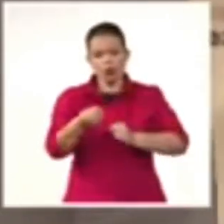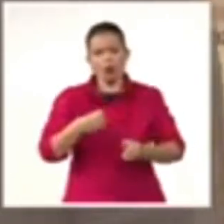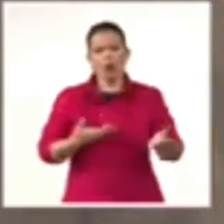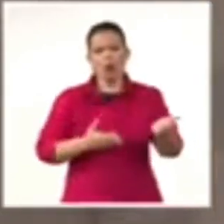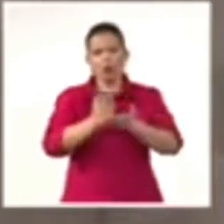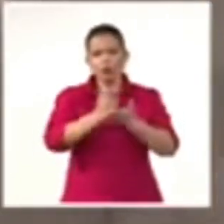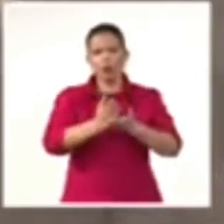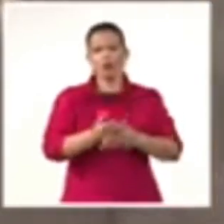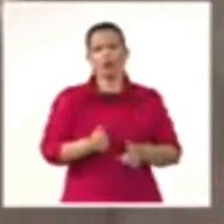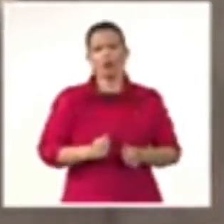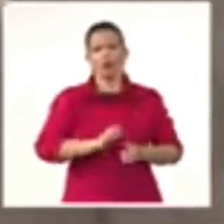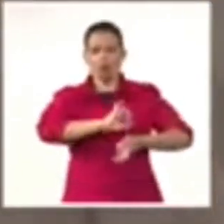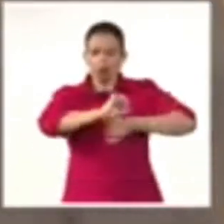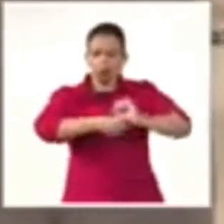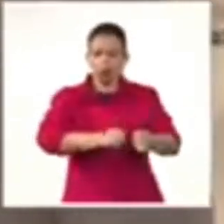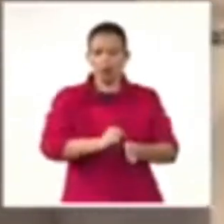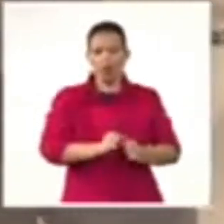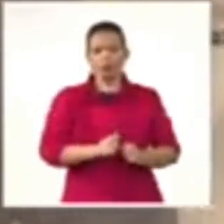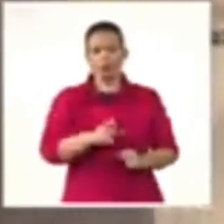seguiremos haciéndolo sin tregua.